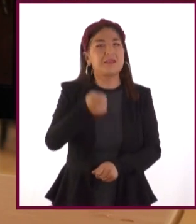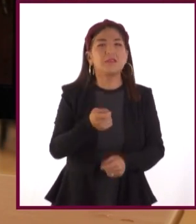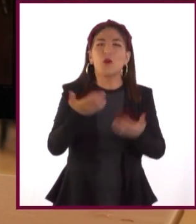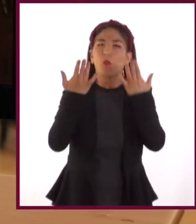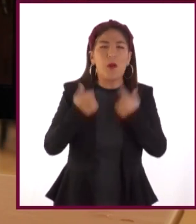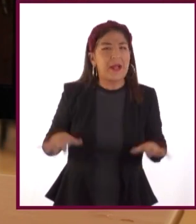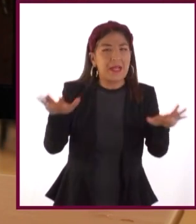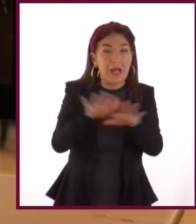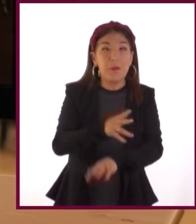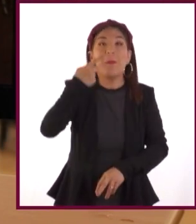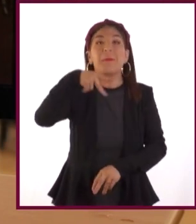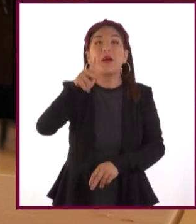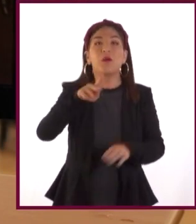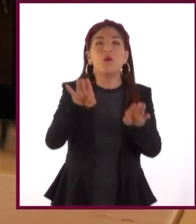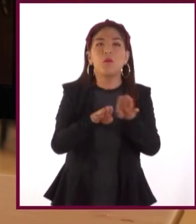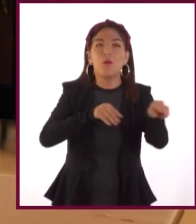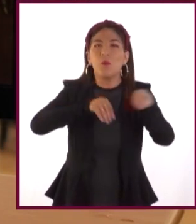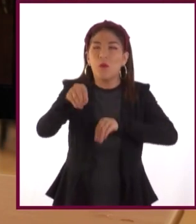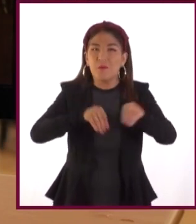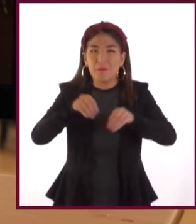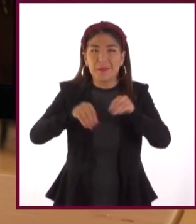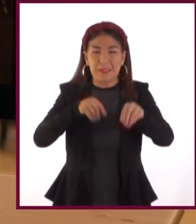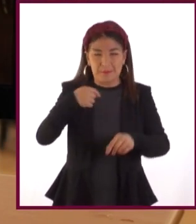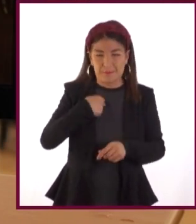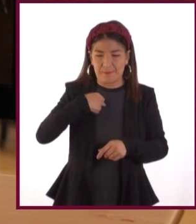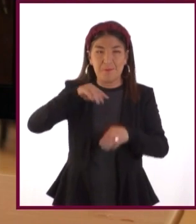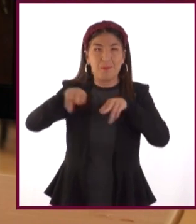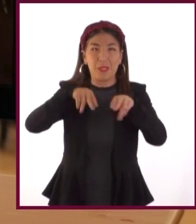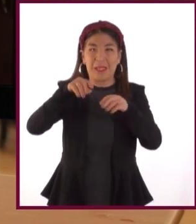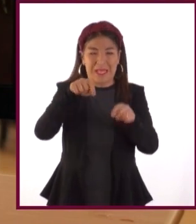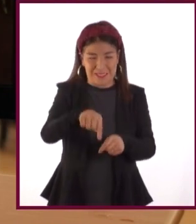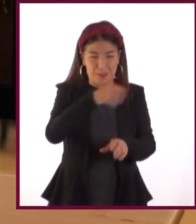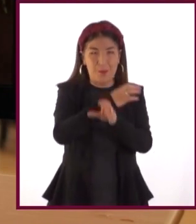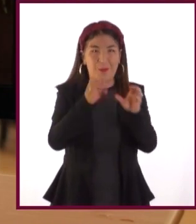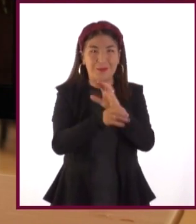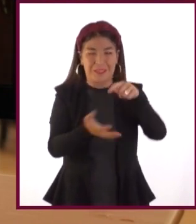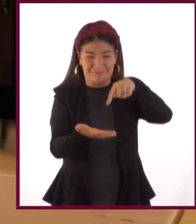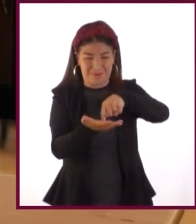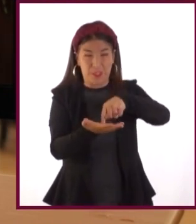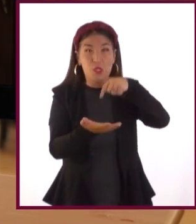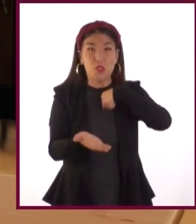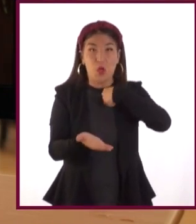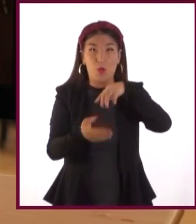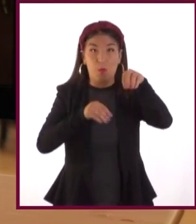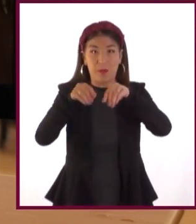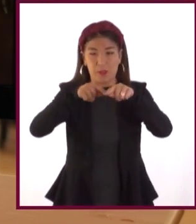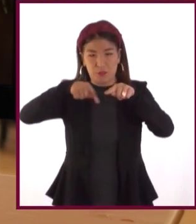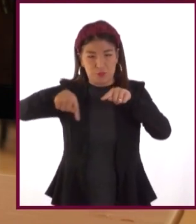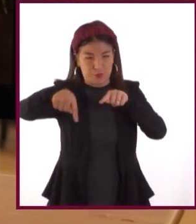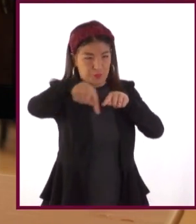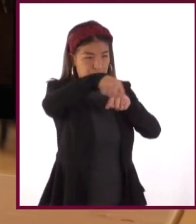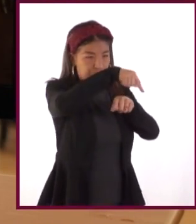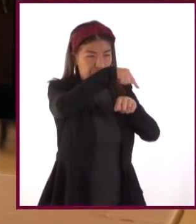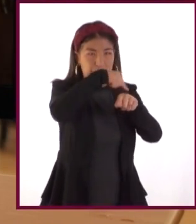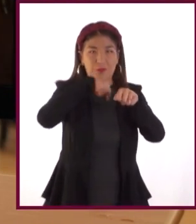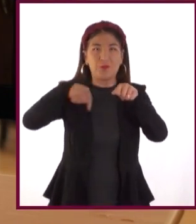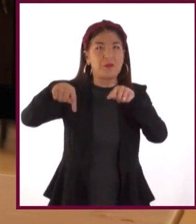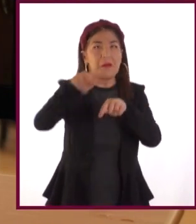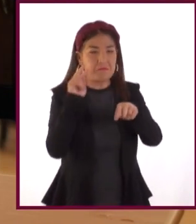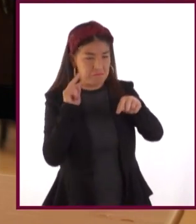que se mide no cambia con respecto a si yo me muevo en una dirección o en otra. Y la isotropía tiene que